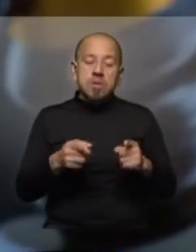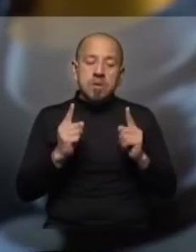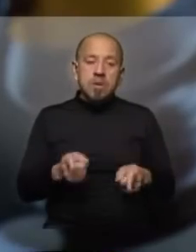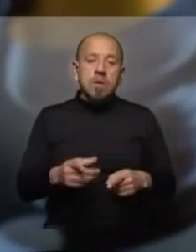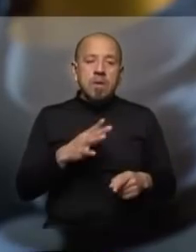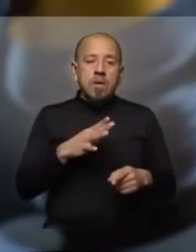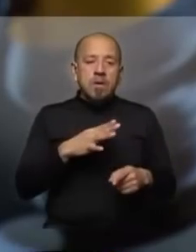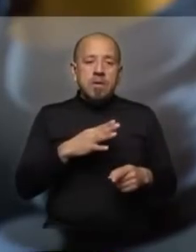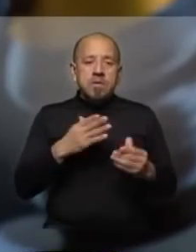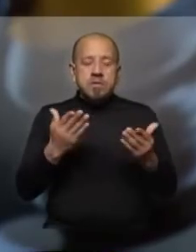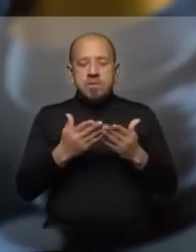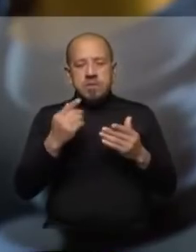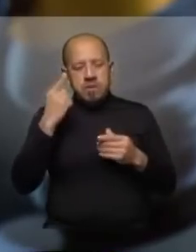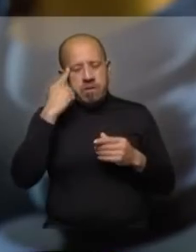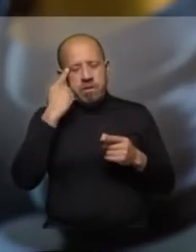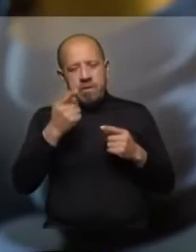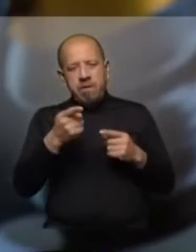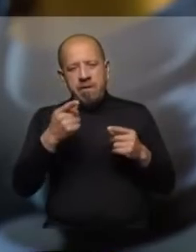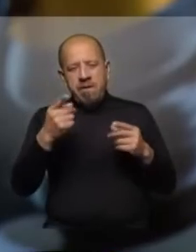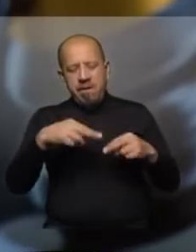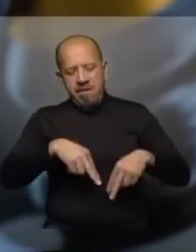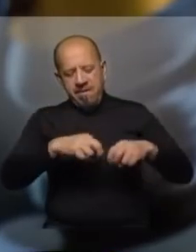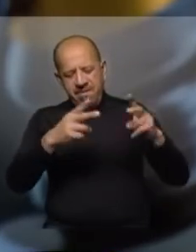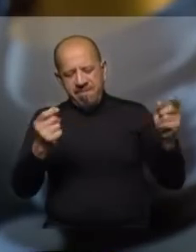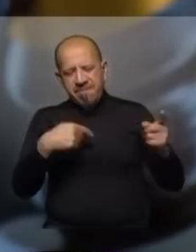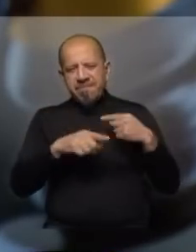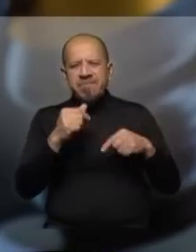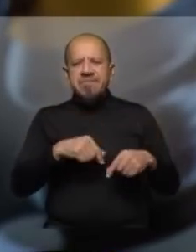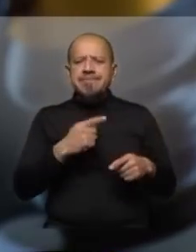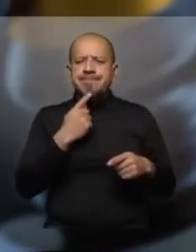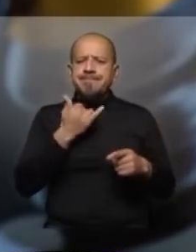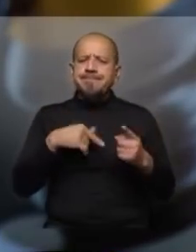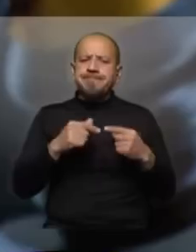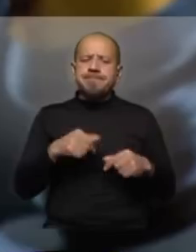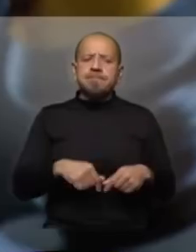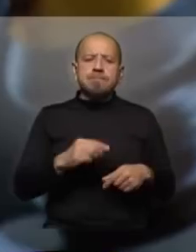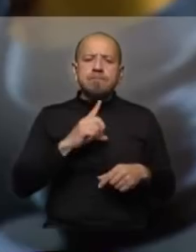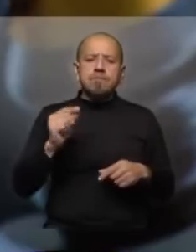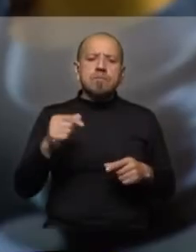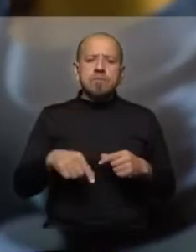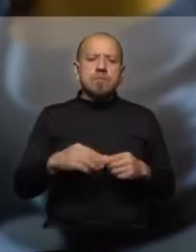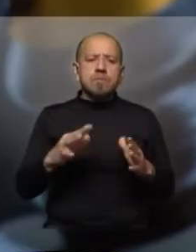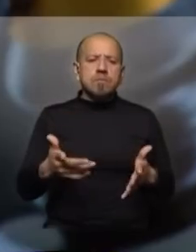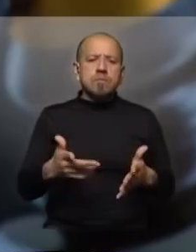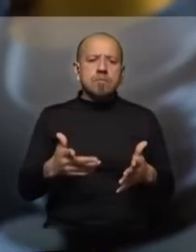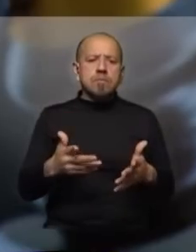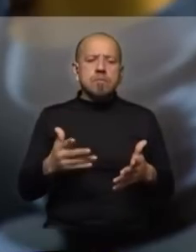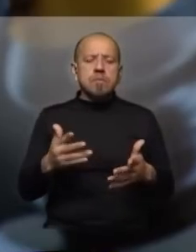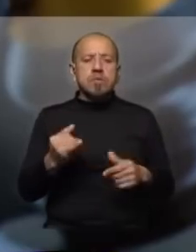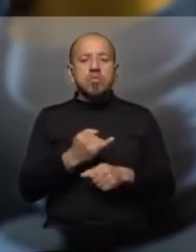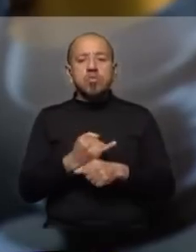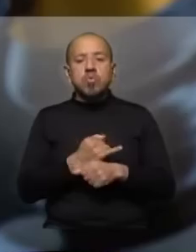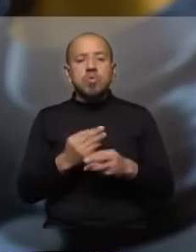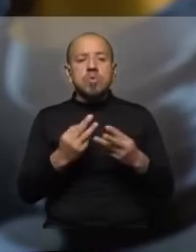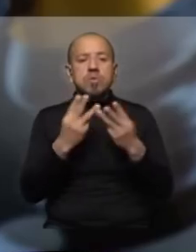estudiado pensado y meditado en lo que es la investigación criminal hoy desde que yo me fui no se dictó ninguna instrucción general en la fiscalía es